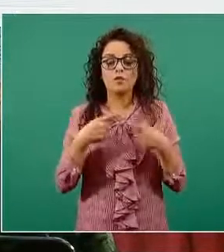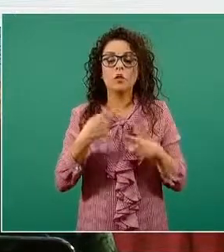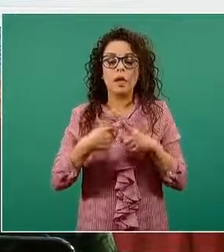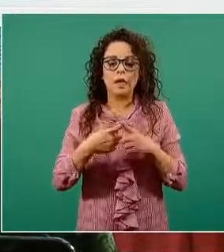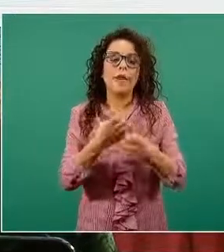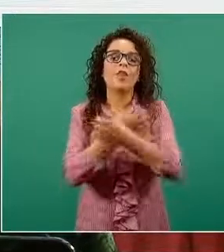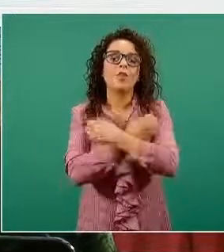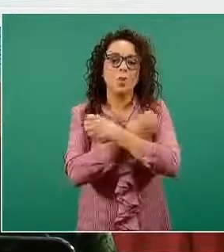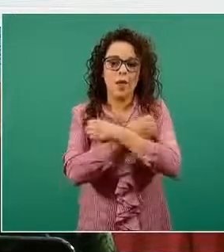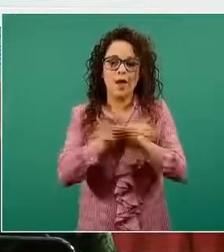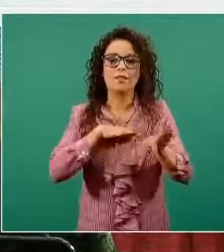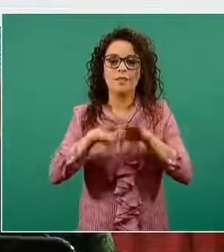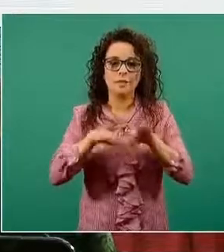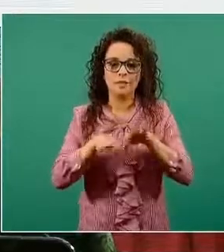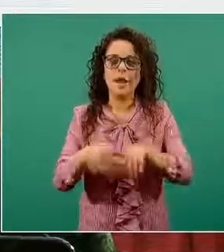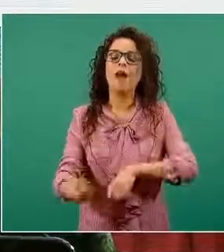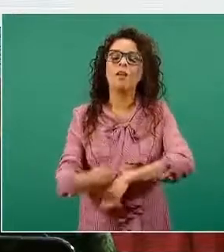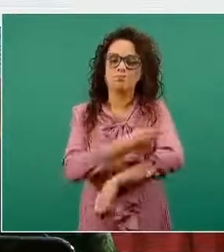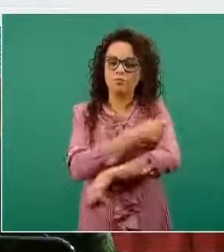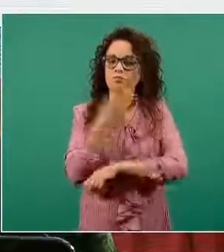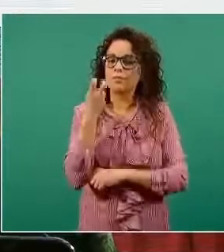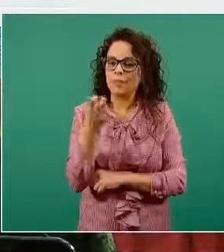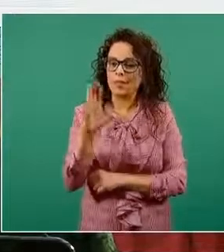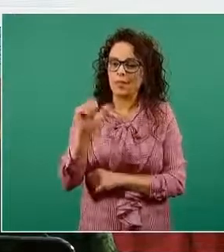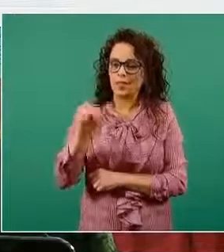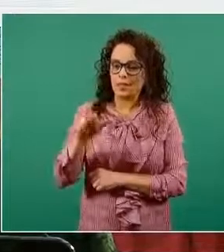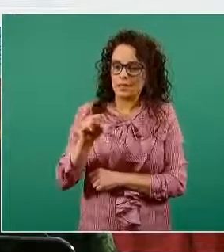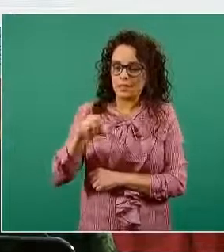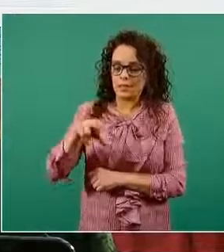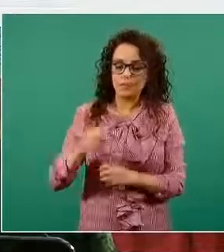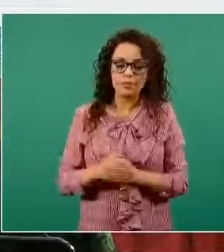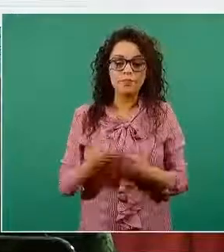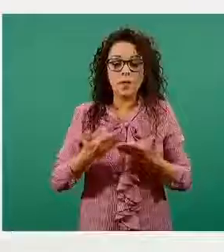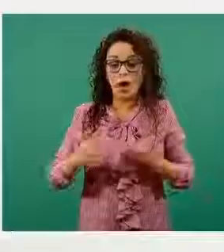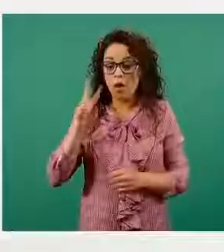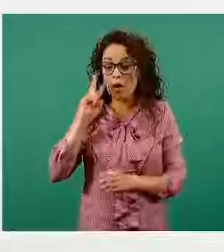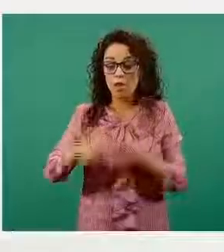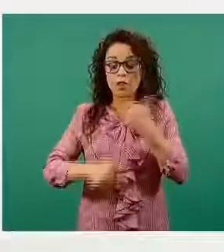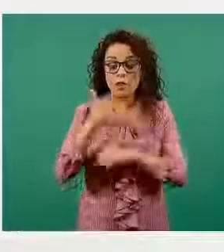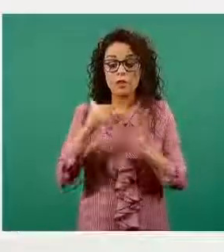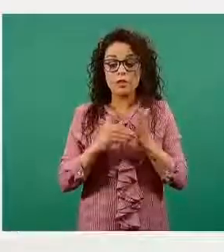favor. Y aquí vemos el desglose, son